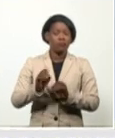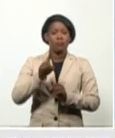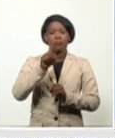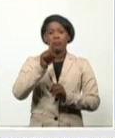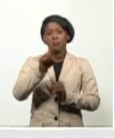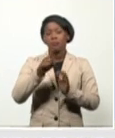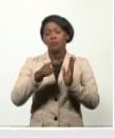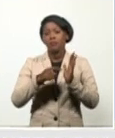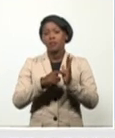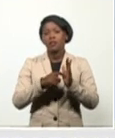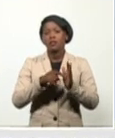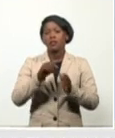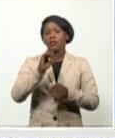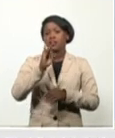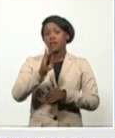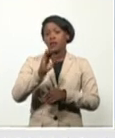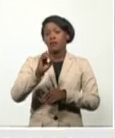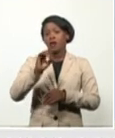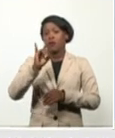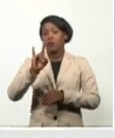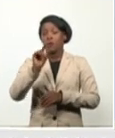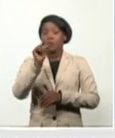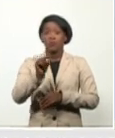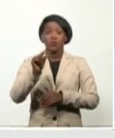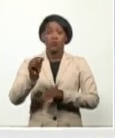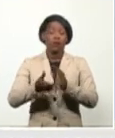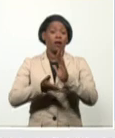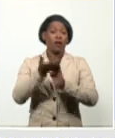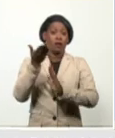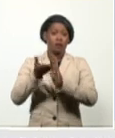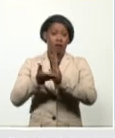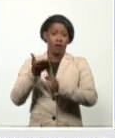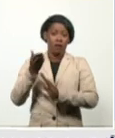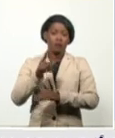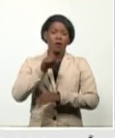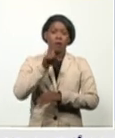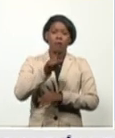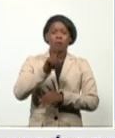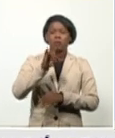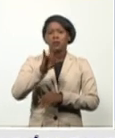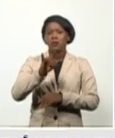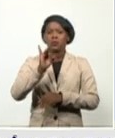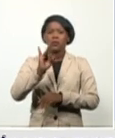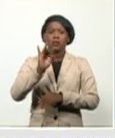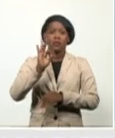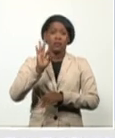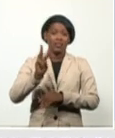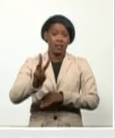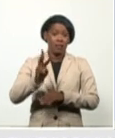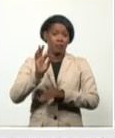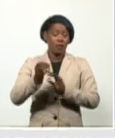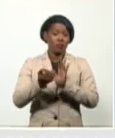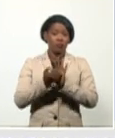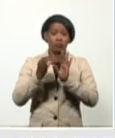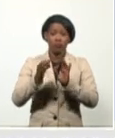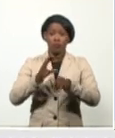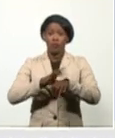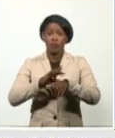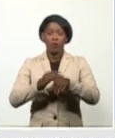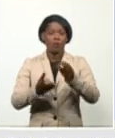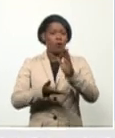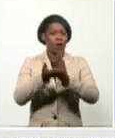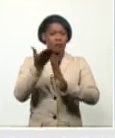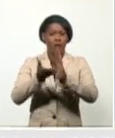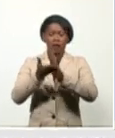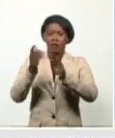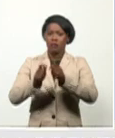1.709 personas de los 1.963 diagnosticados, el 87,1%, que ya se han recuperado,